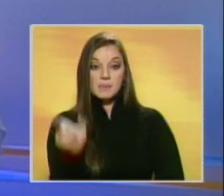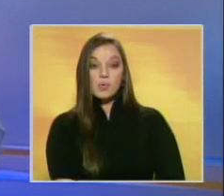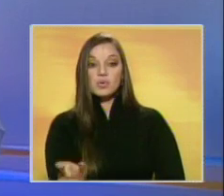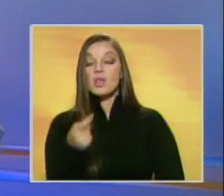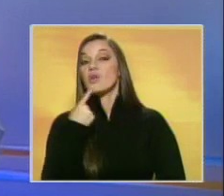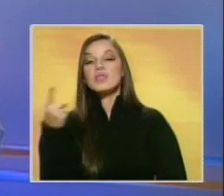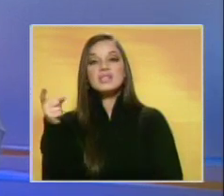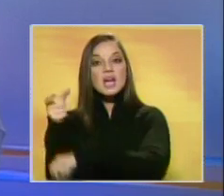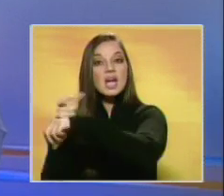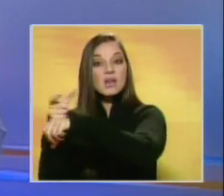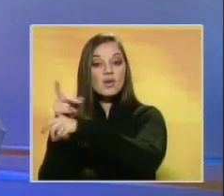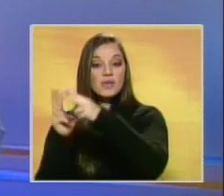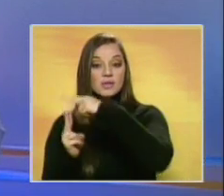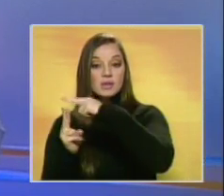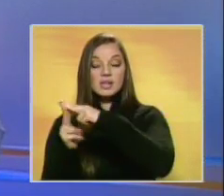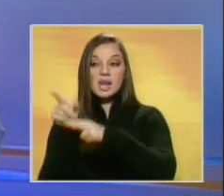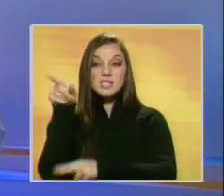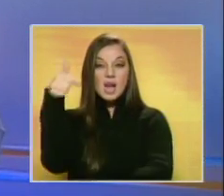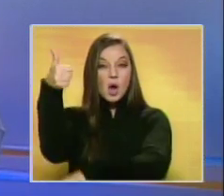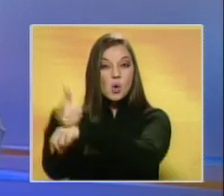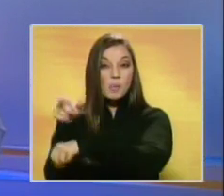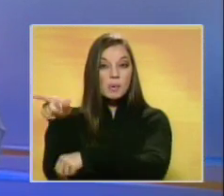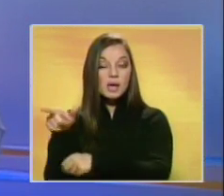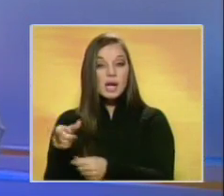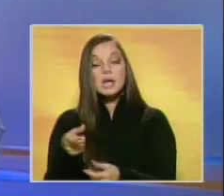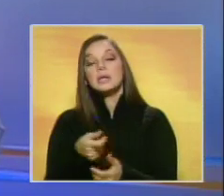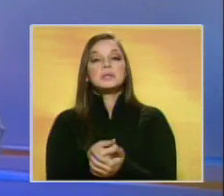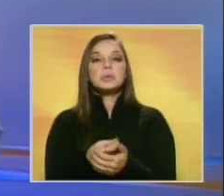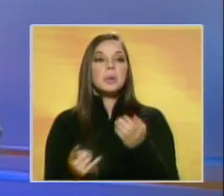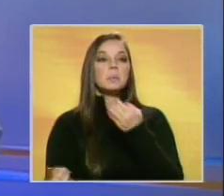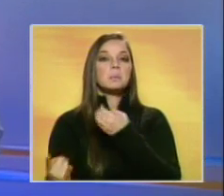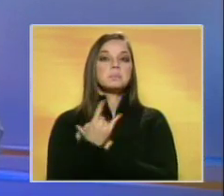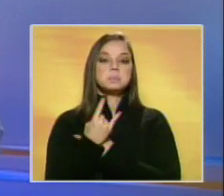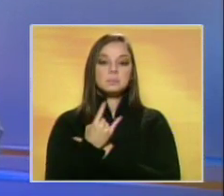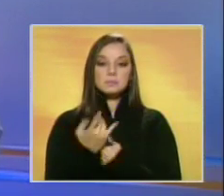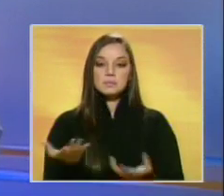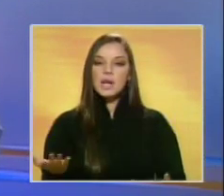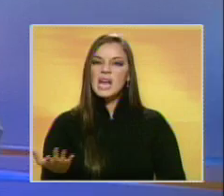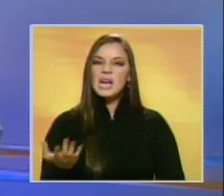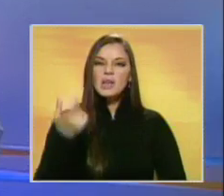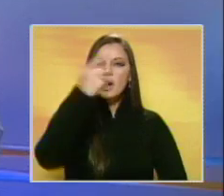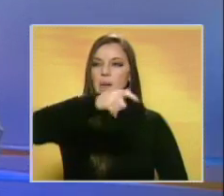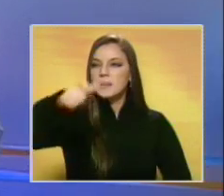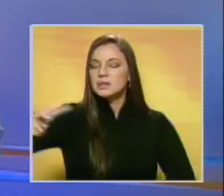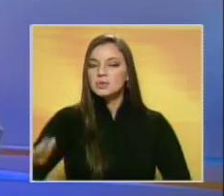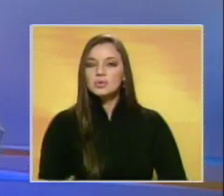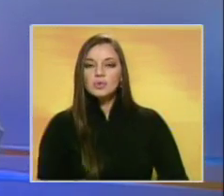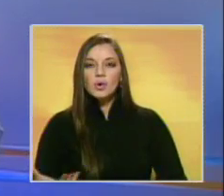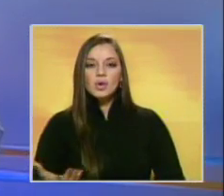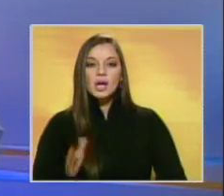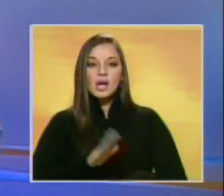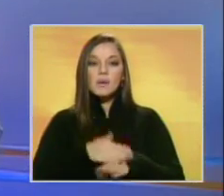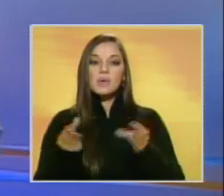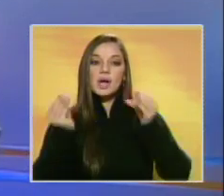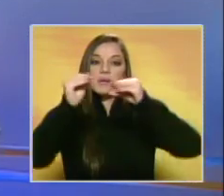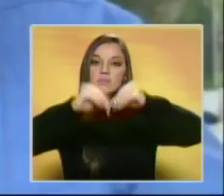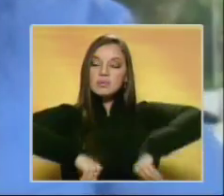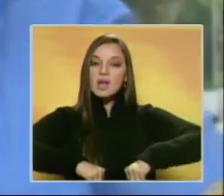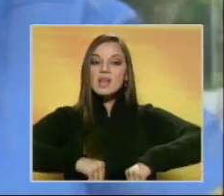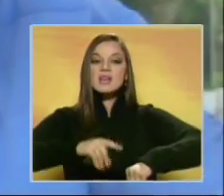Táchira de presuntamente incurrir en el delito de estafa contra el patrimonio público por contrataciones hechas en el programa Amo